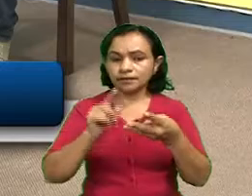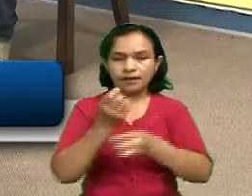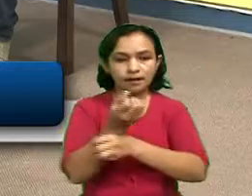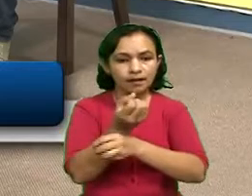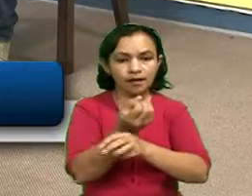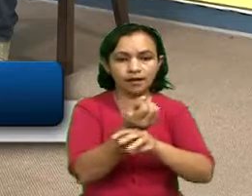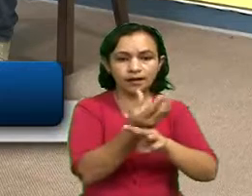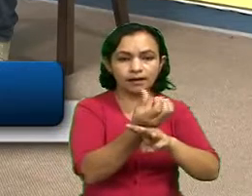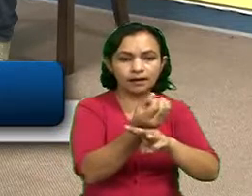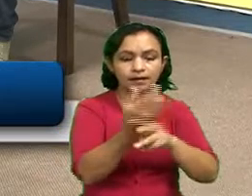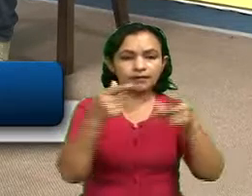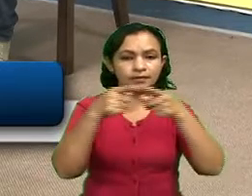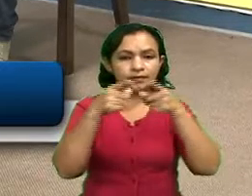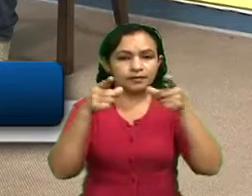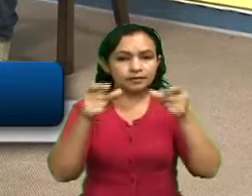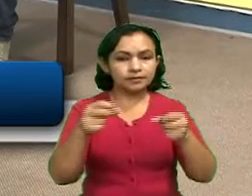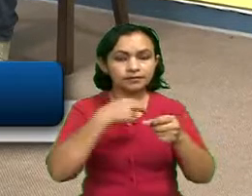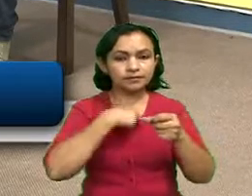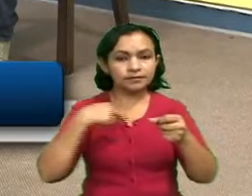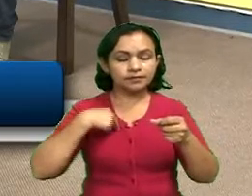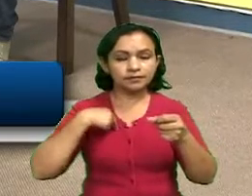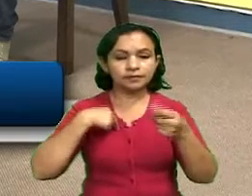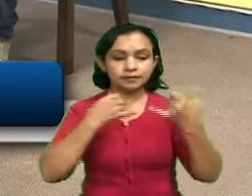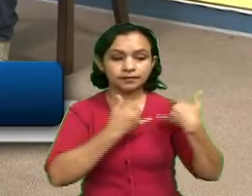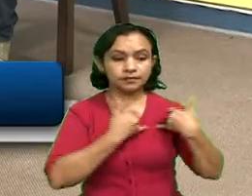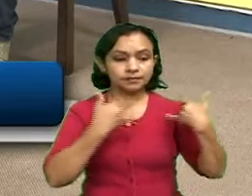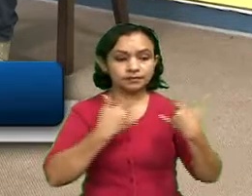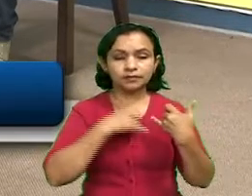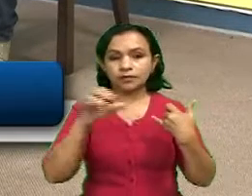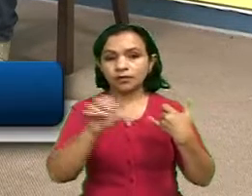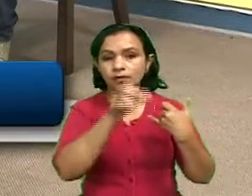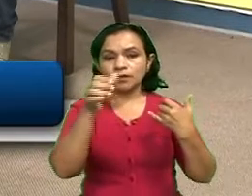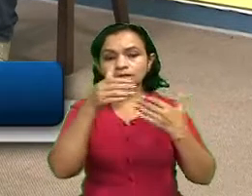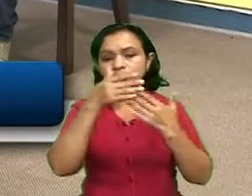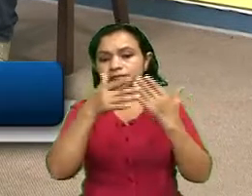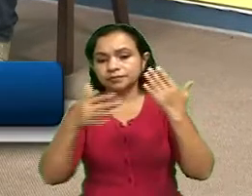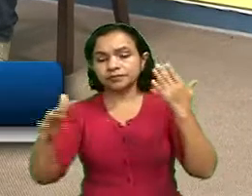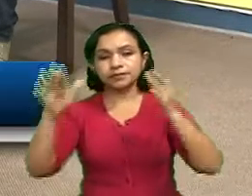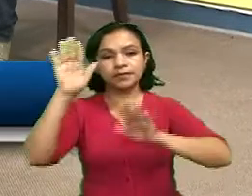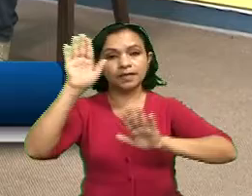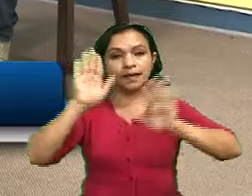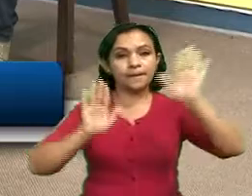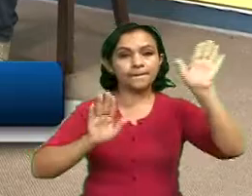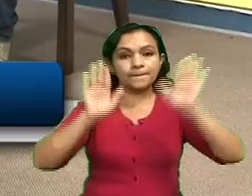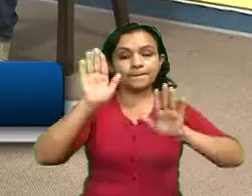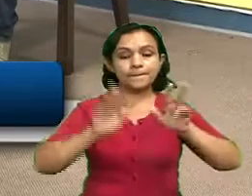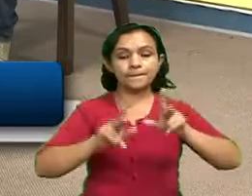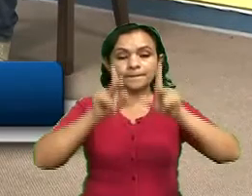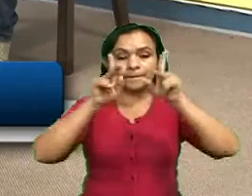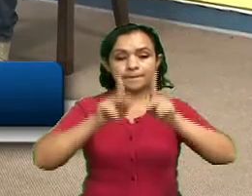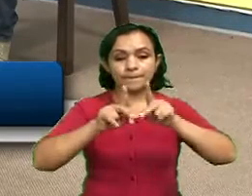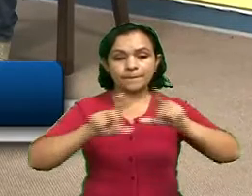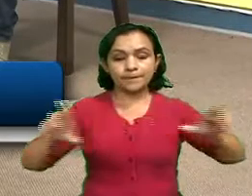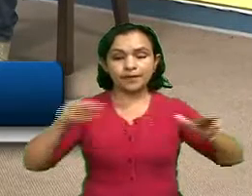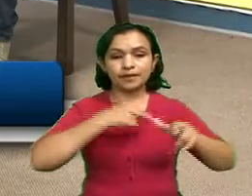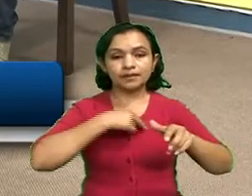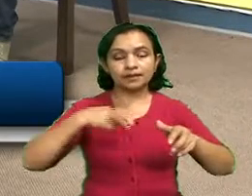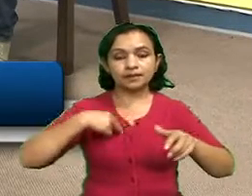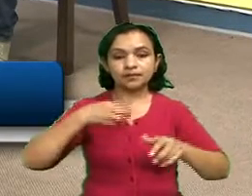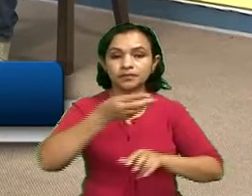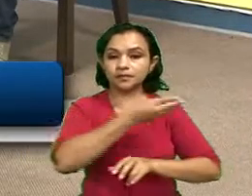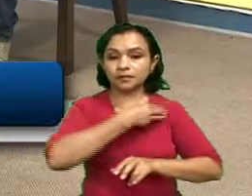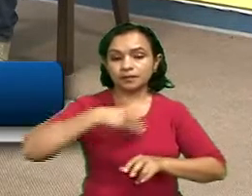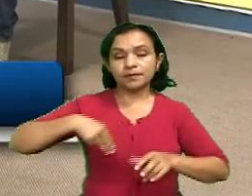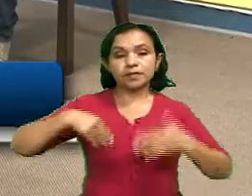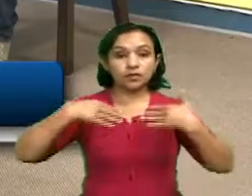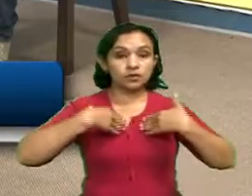Alcaldía de Managua, donde hacen y un sinnúmero de instituciones que ellos también participan en los diferentes planes que hacemos con el Ministerio de Salud.